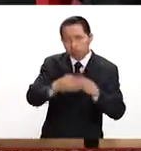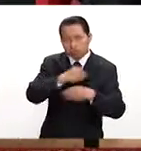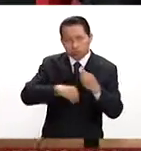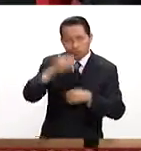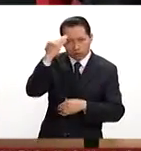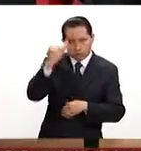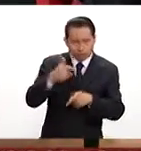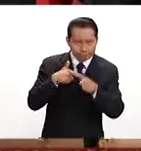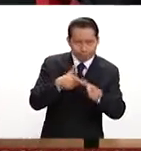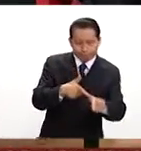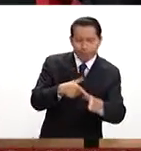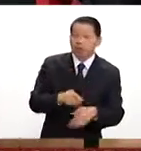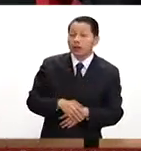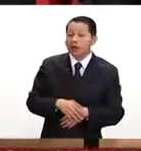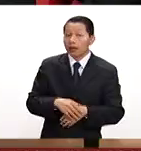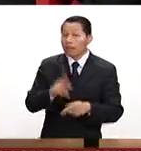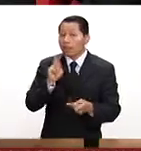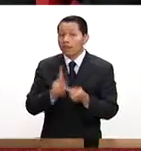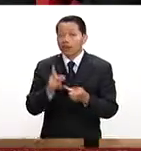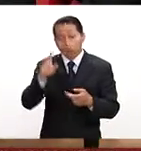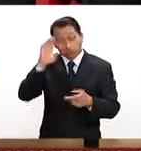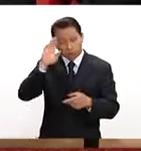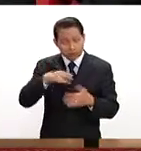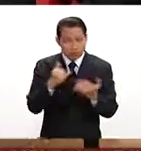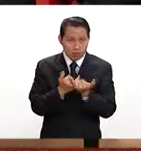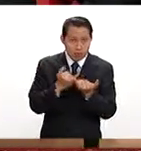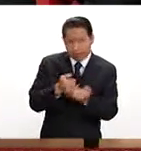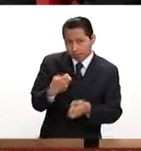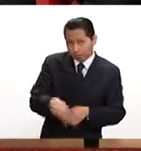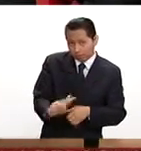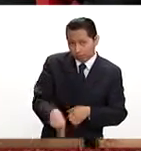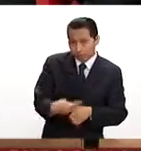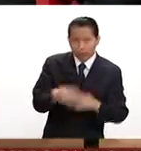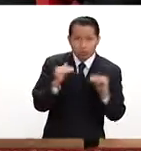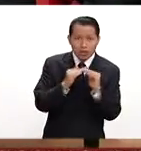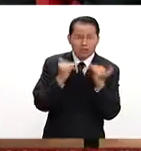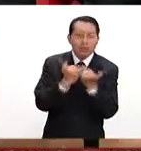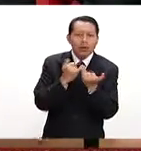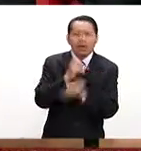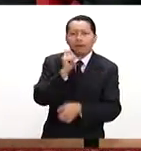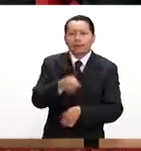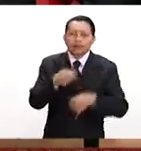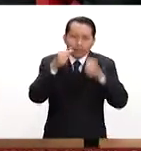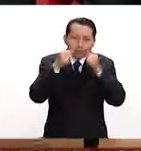tiempo, ¿no? Perfecto, maestra Poiré, pues esta es su casa. Muchas gracias. Y seguiremos atentos